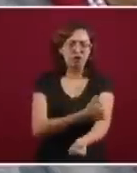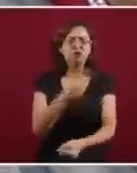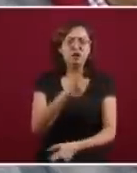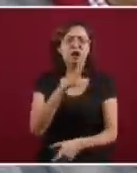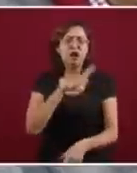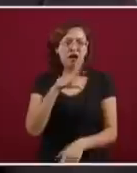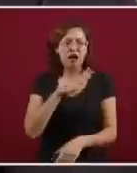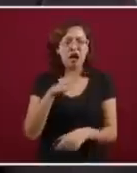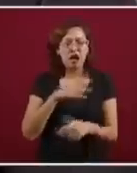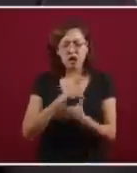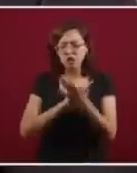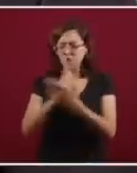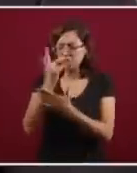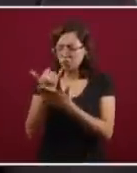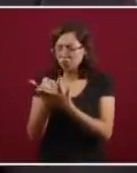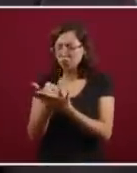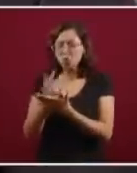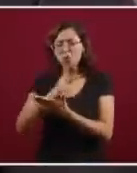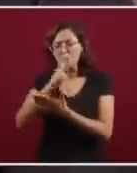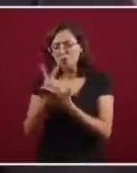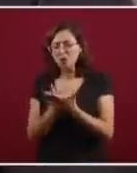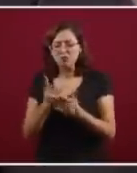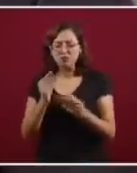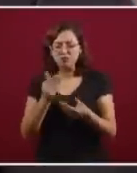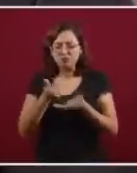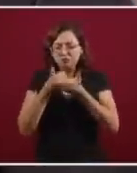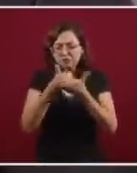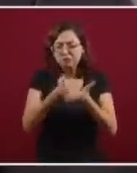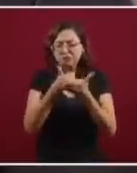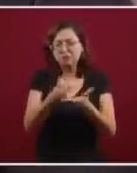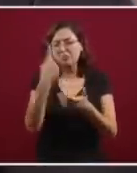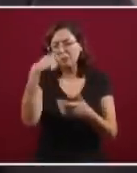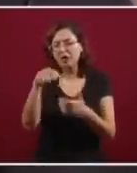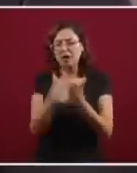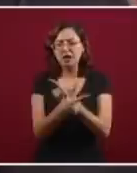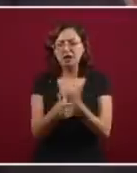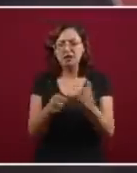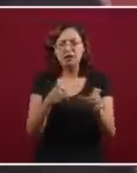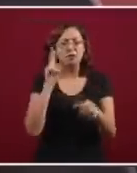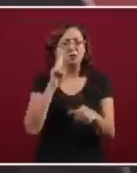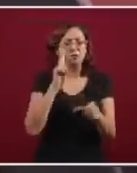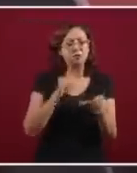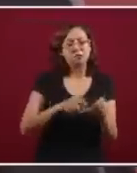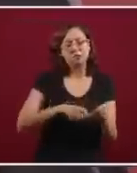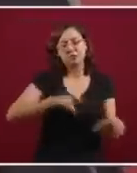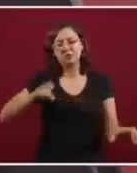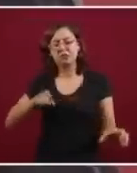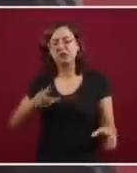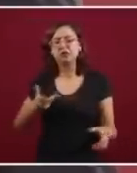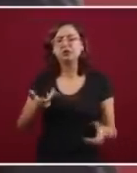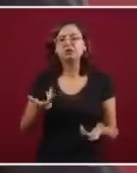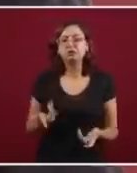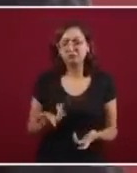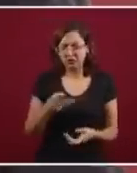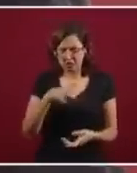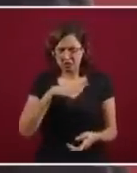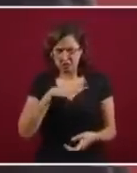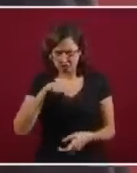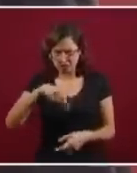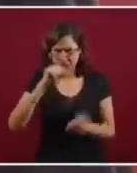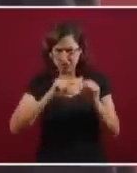méxico tienen planeado un programa en este sentido insisto no descartamos